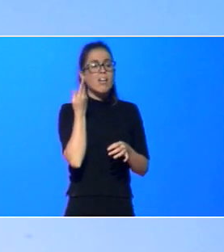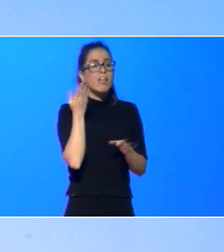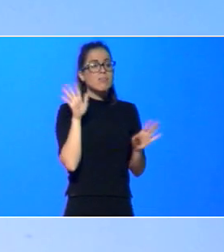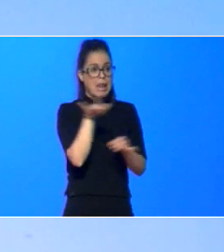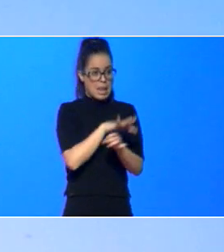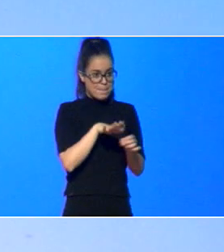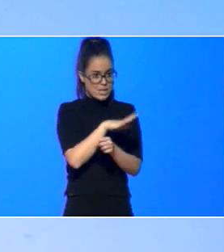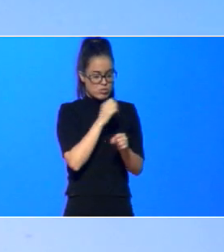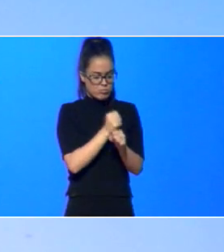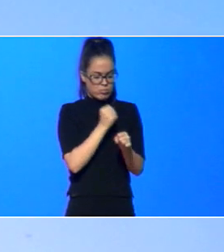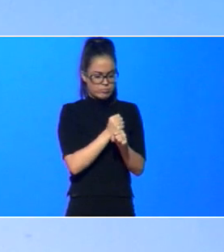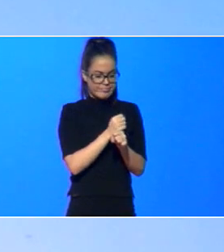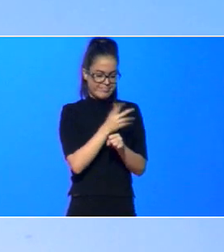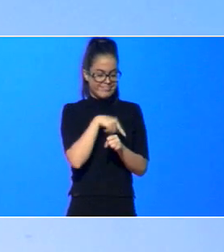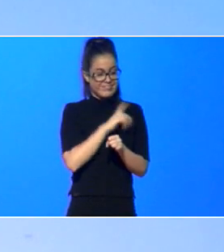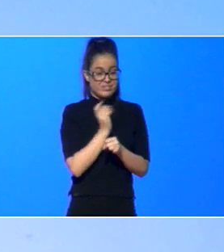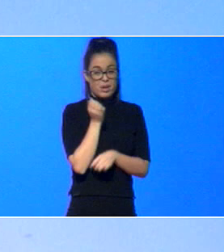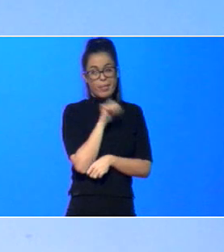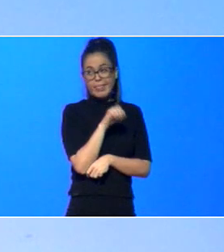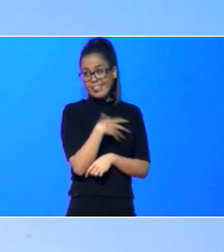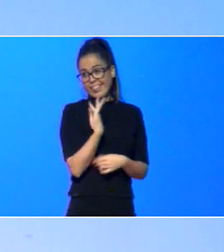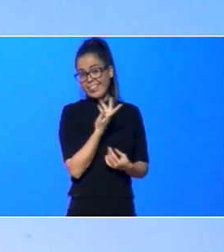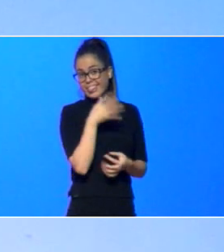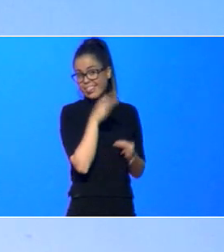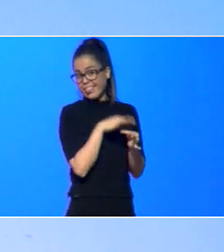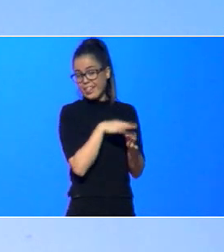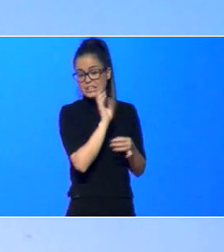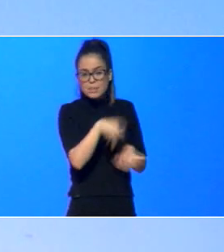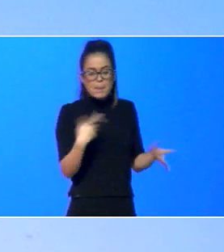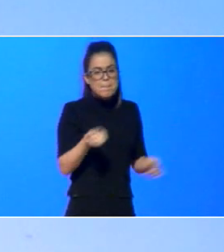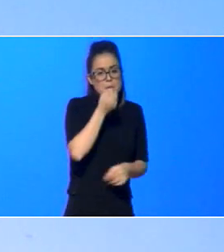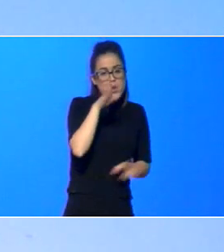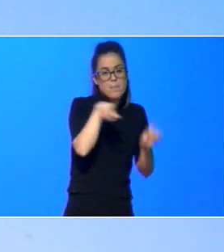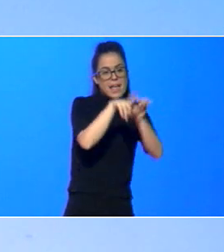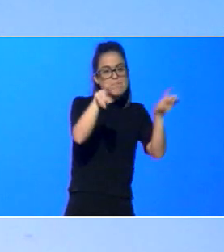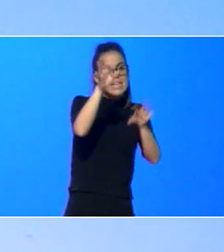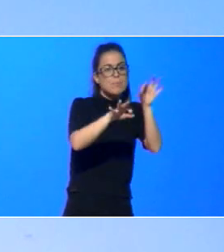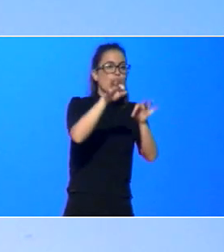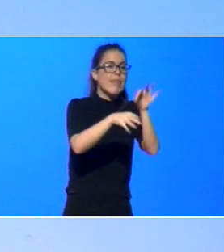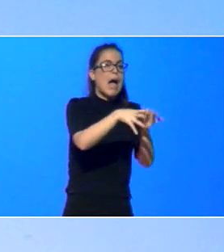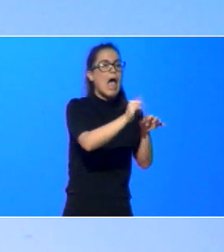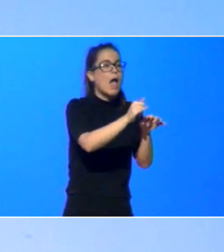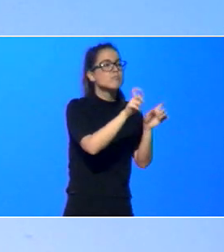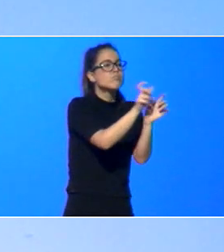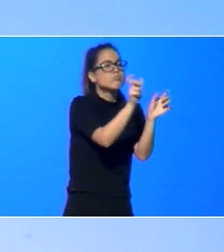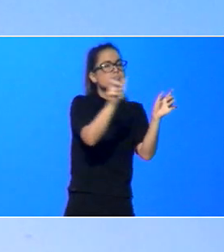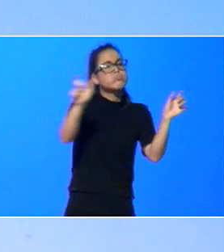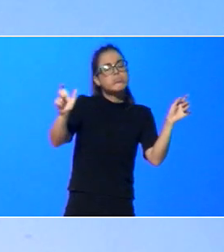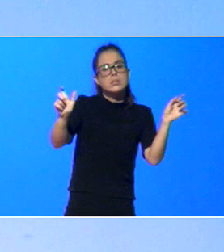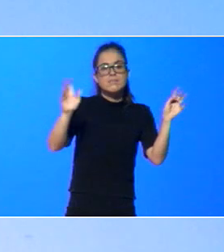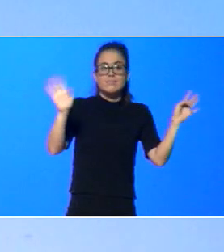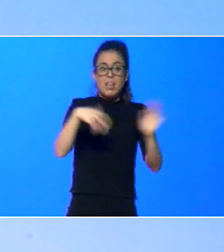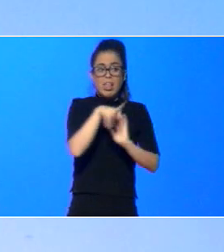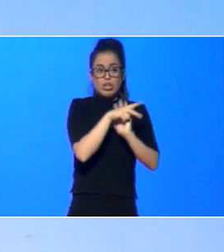tampoco nos lo creemos no está muy bien las empresas tienen ahí unos porcentajes hay unas obligaciones pero la propia Norma